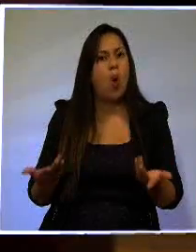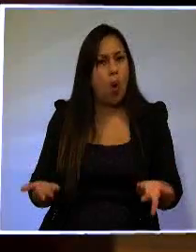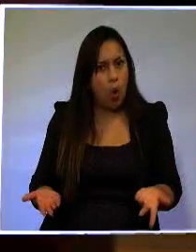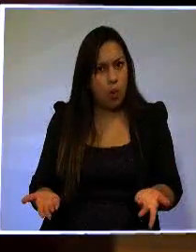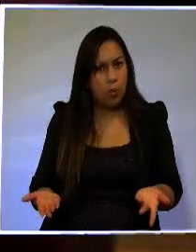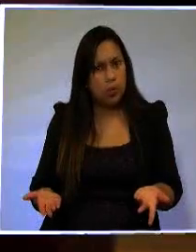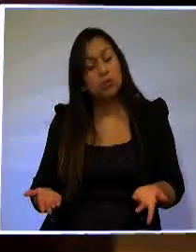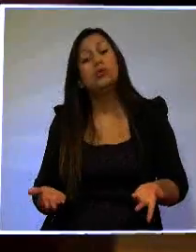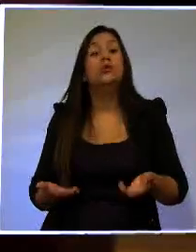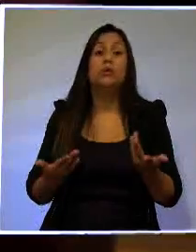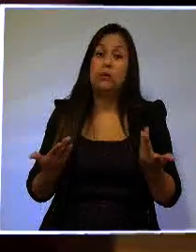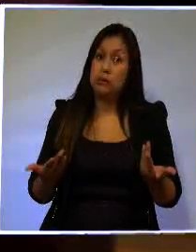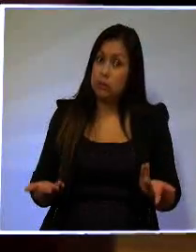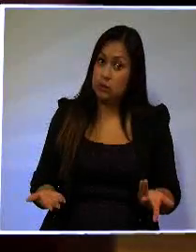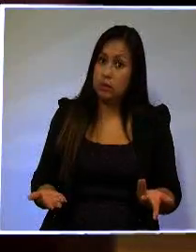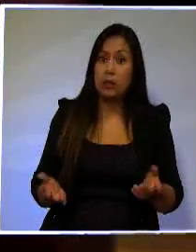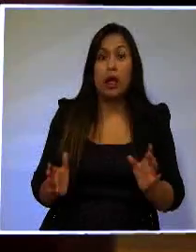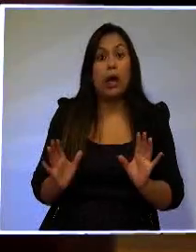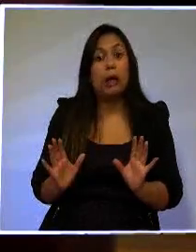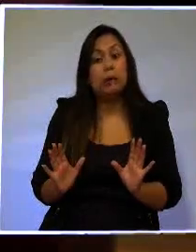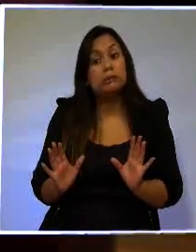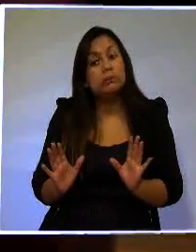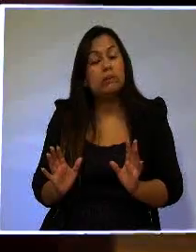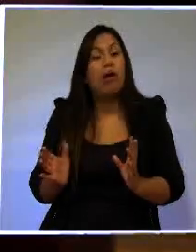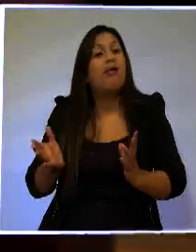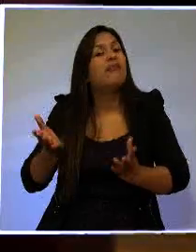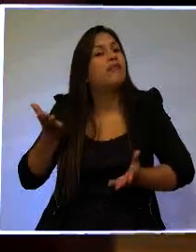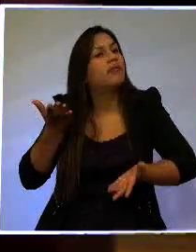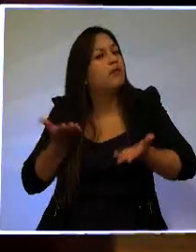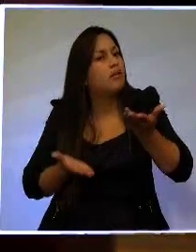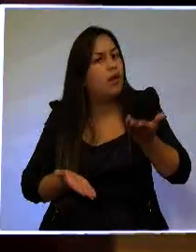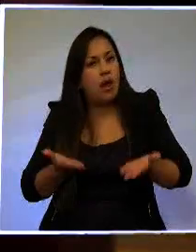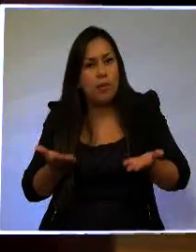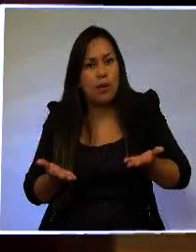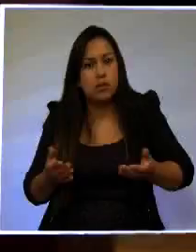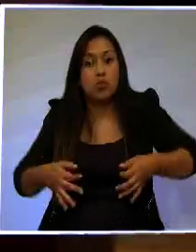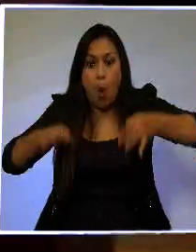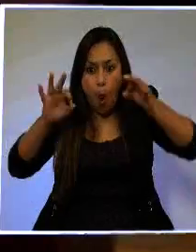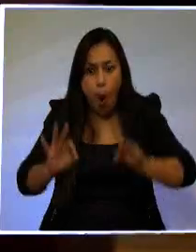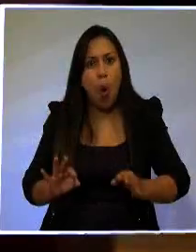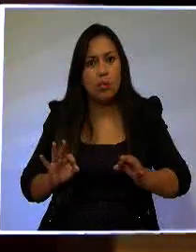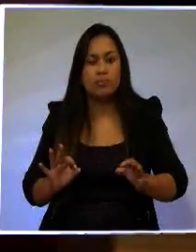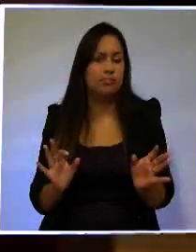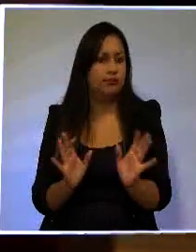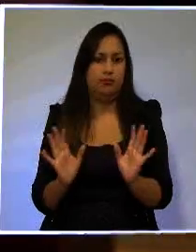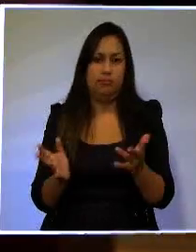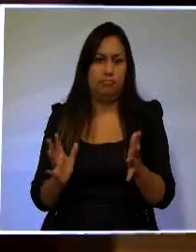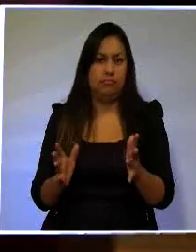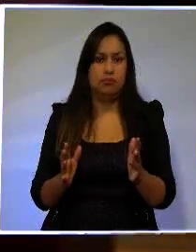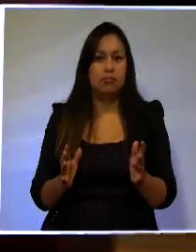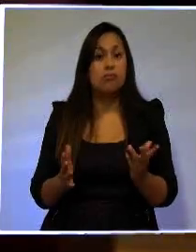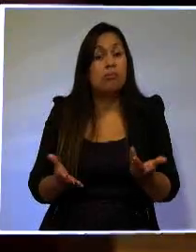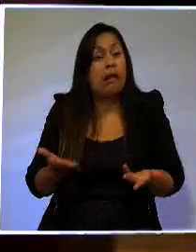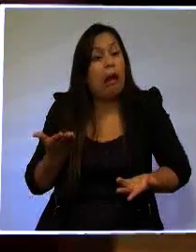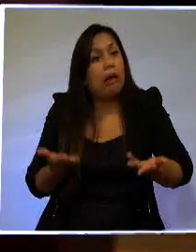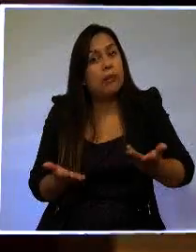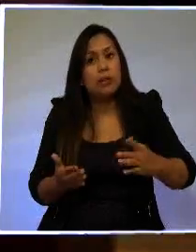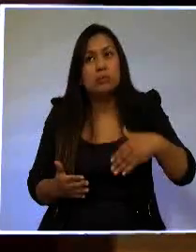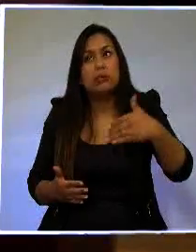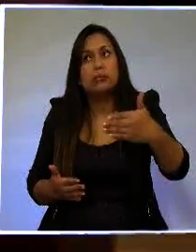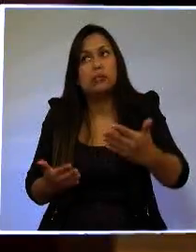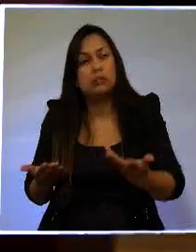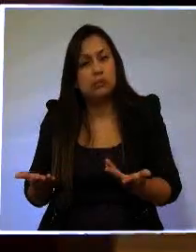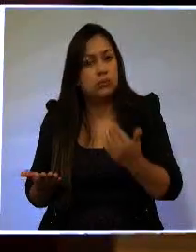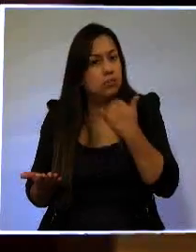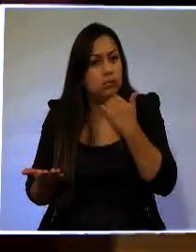el presentar escenarios posibles no escenarios que pueden tener un una mayor probabilidad que otros entonces en el caso del